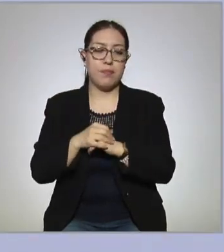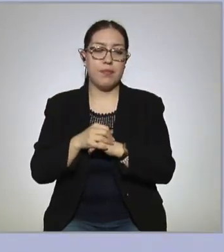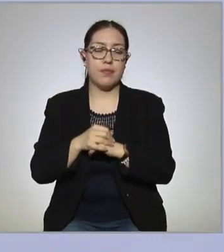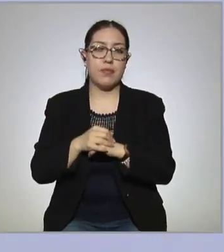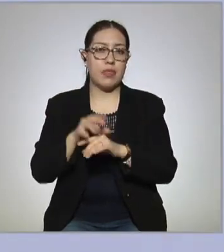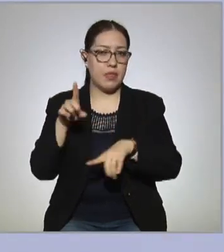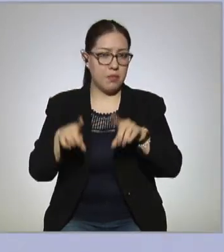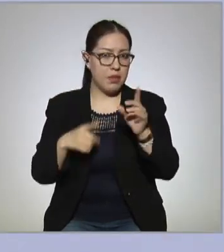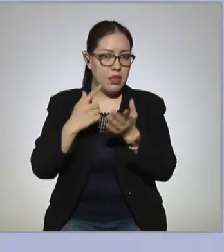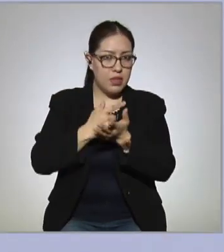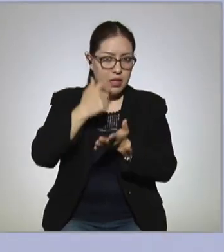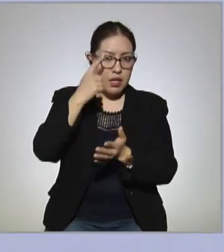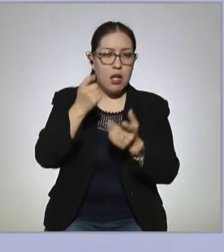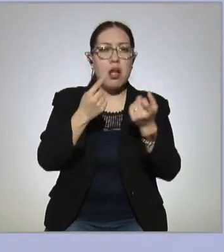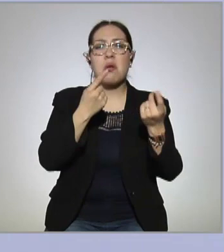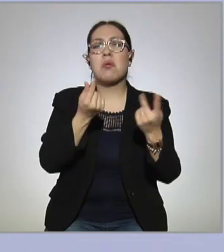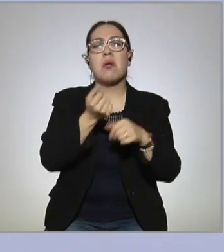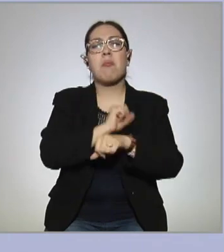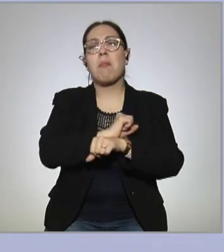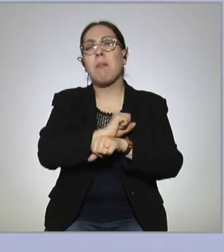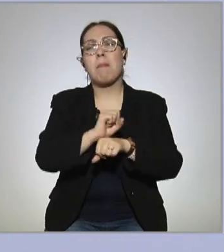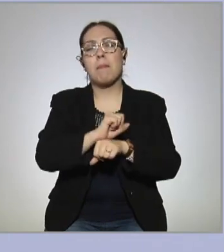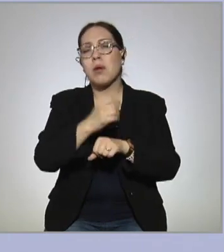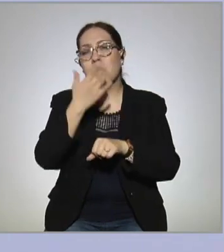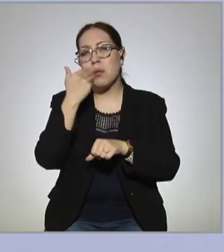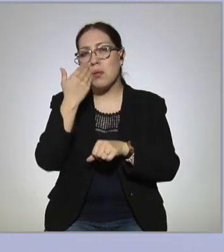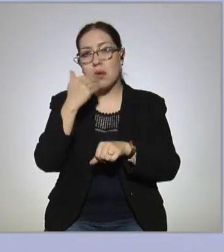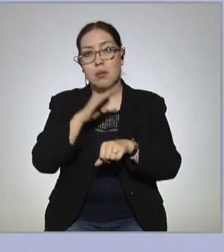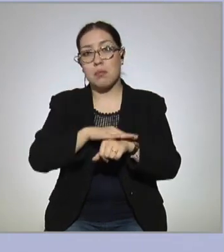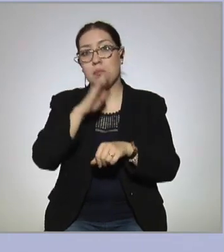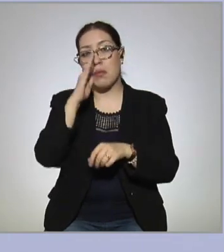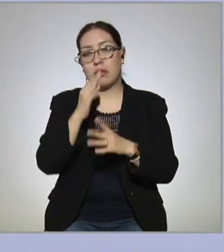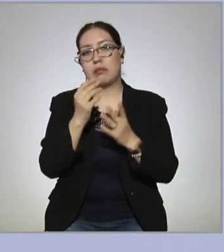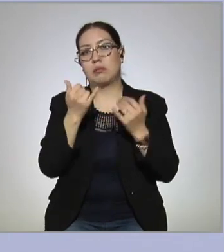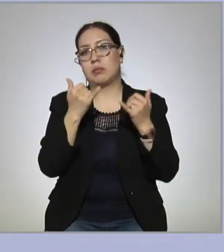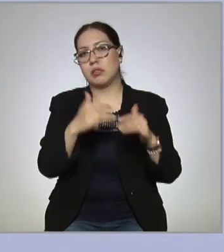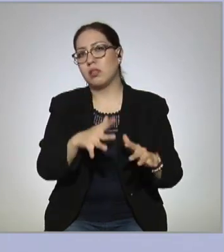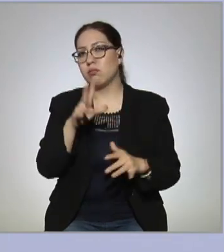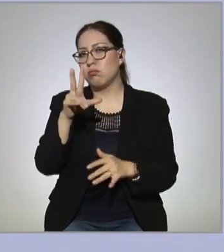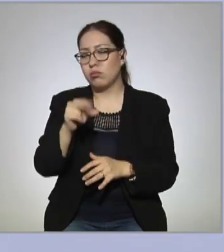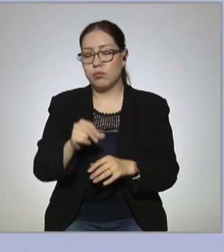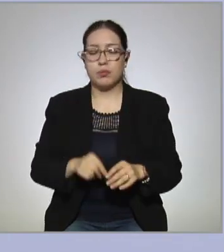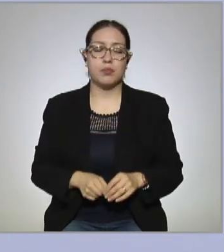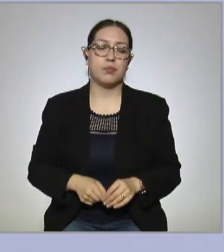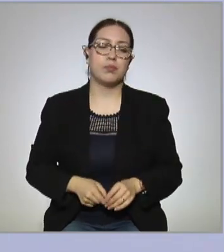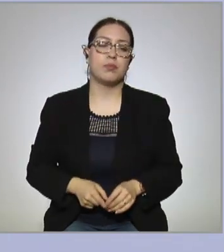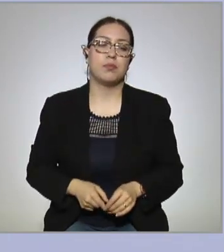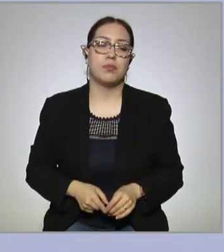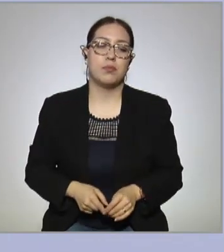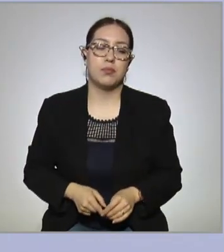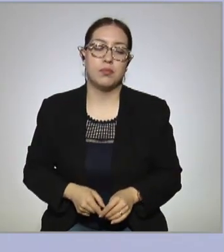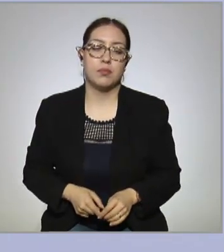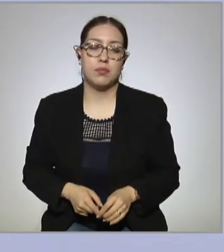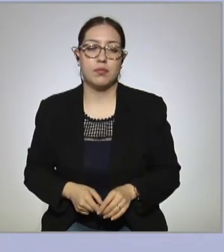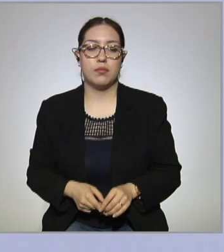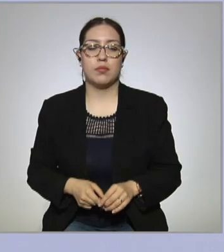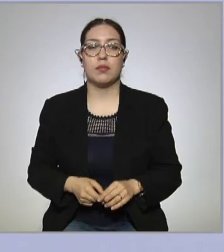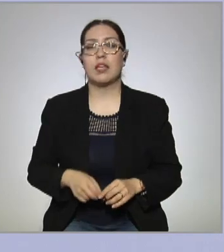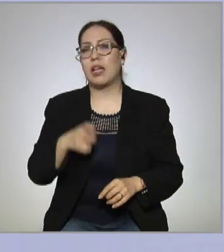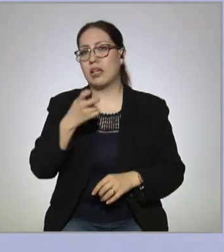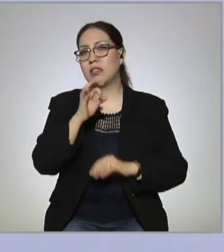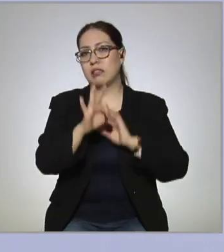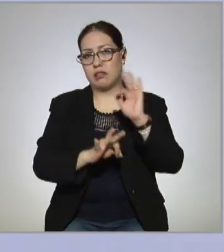de la lesión. Hay lesiones que son parciales, que no dan el espesor total del tendón. Entonces, estas son lesiones que normalmente el tratamiento puede ser